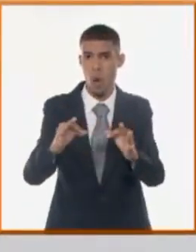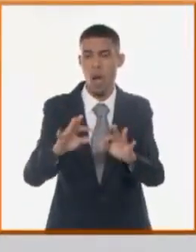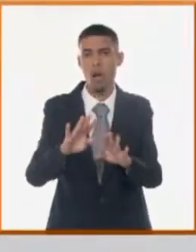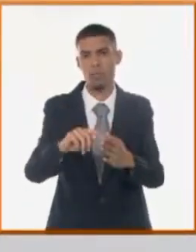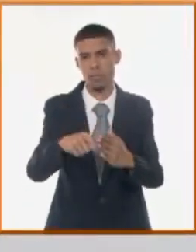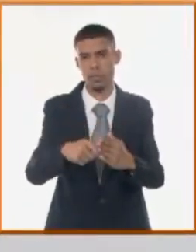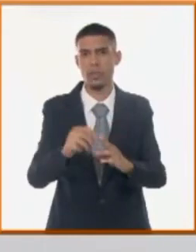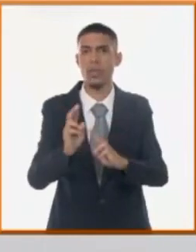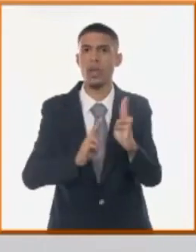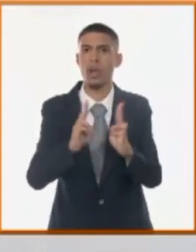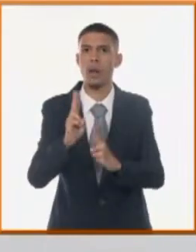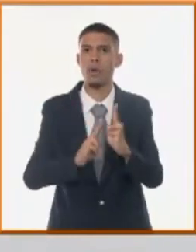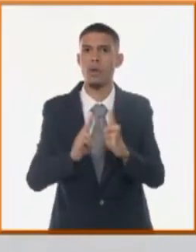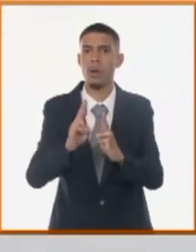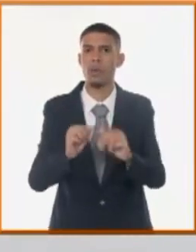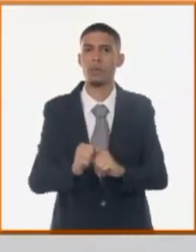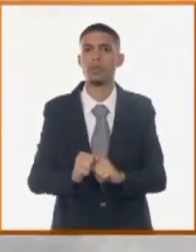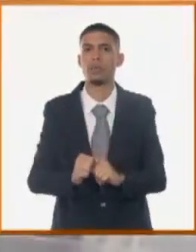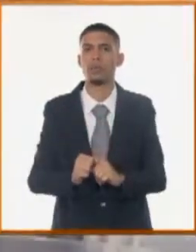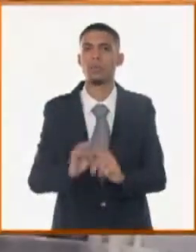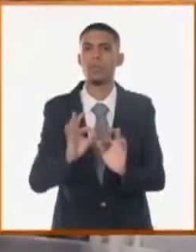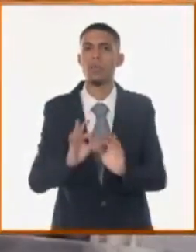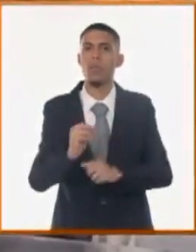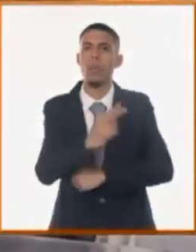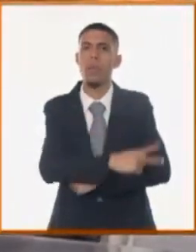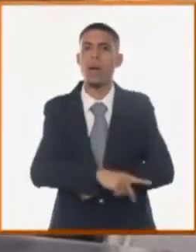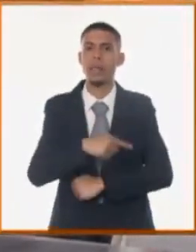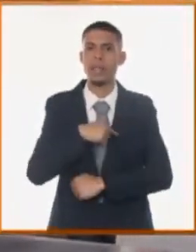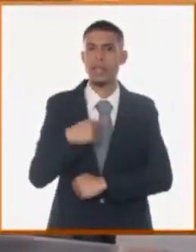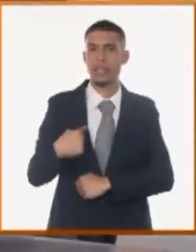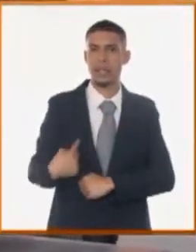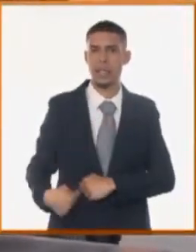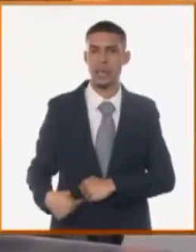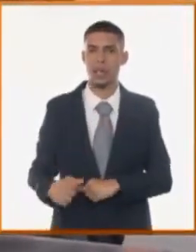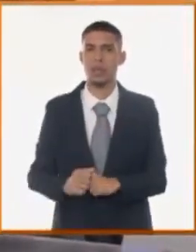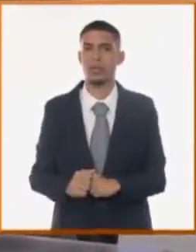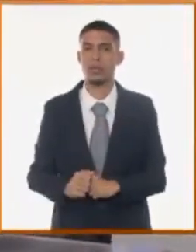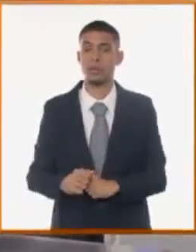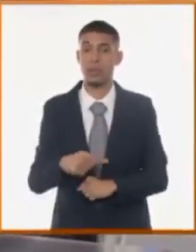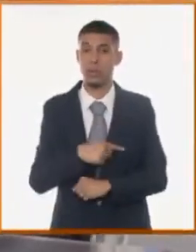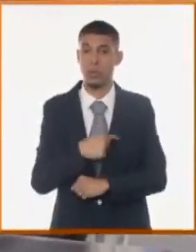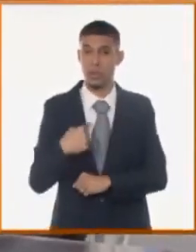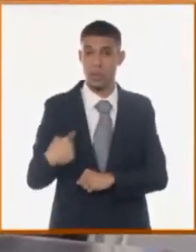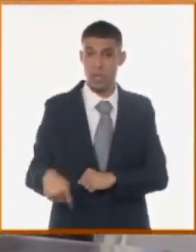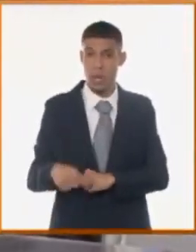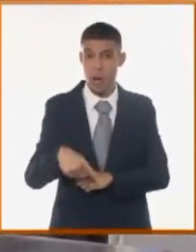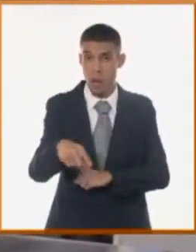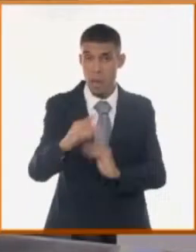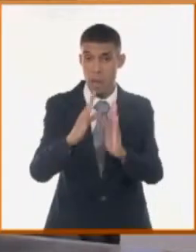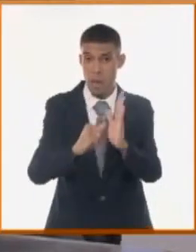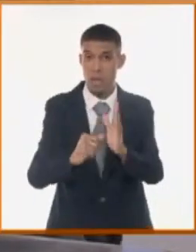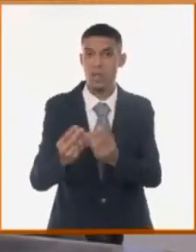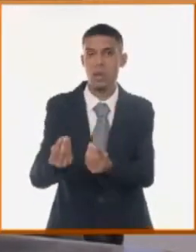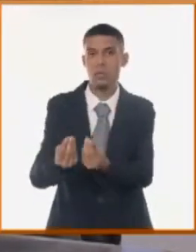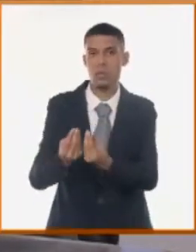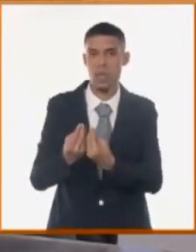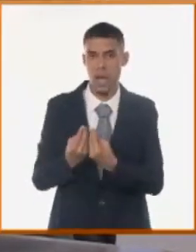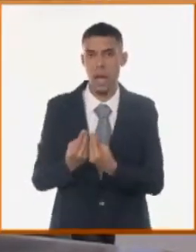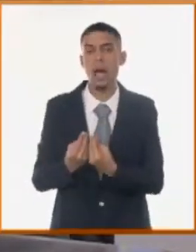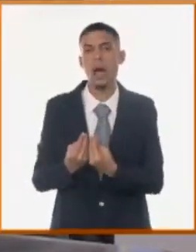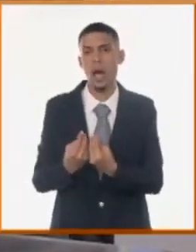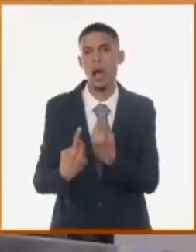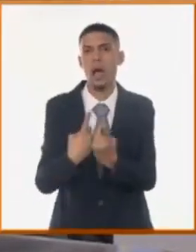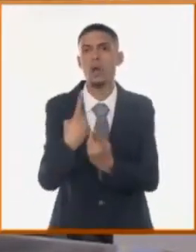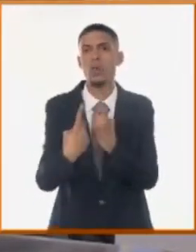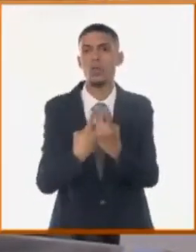un acuerdo con la República Popular China que va a permitir arribo en los próximos meses, esperamos que antes de finalizar el año, que nos va a